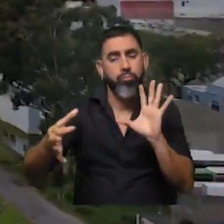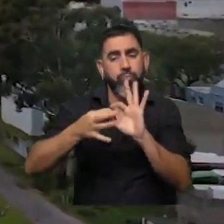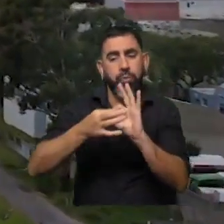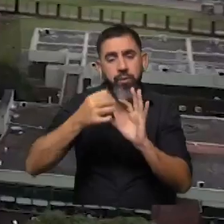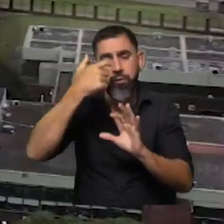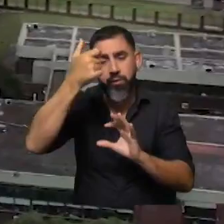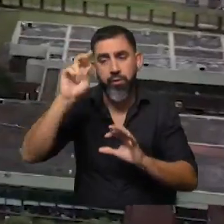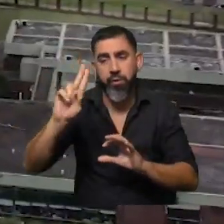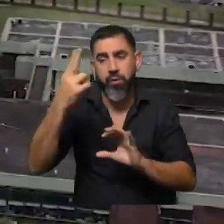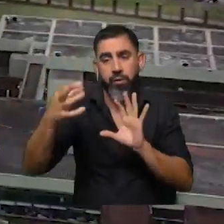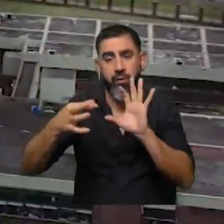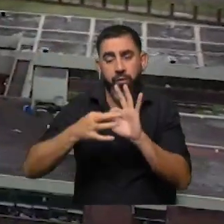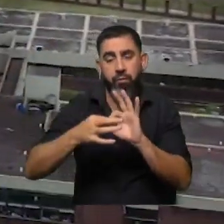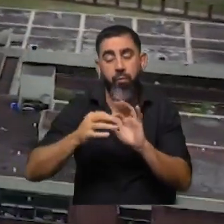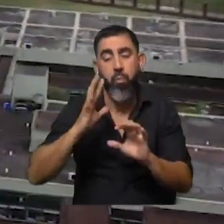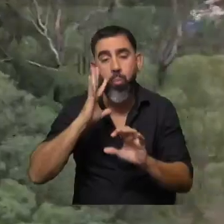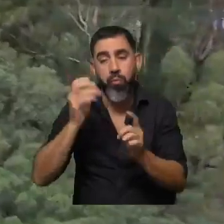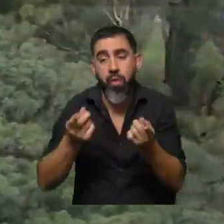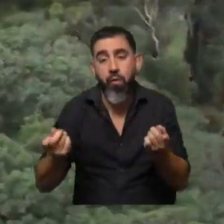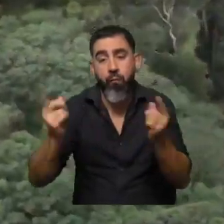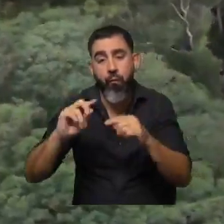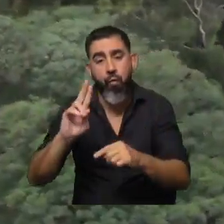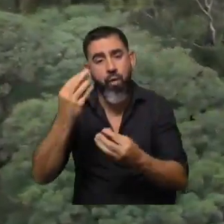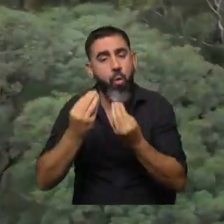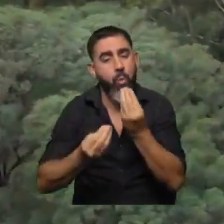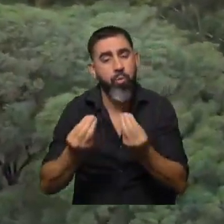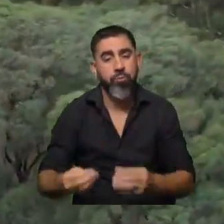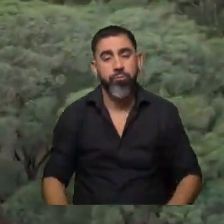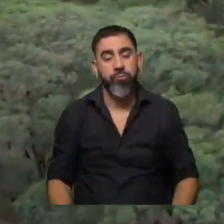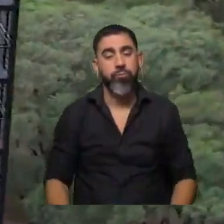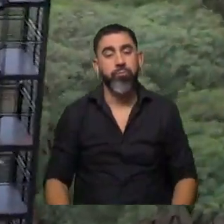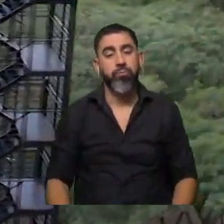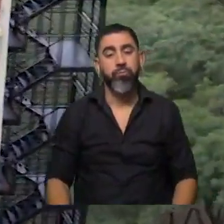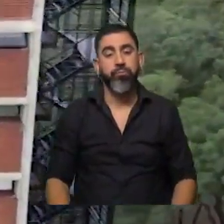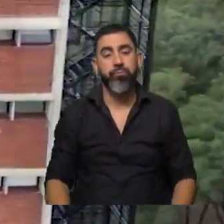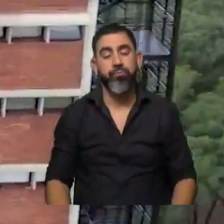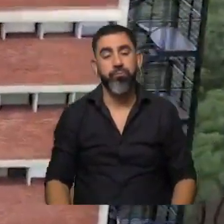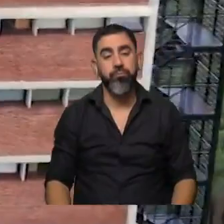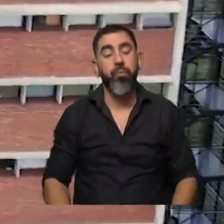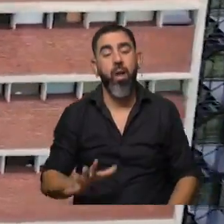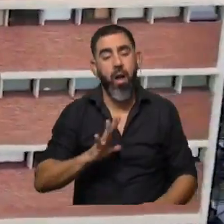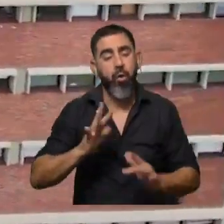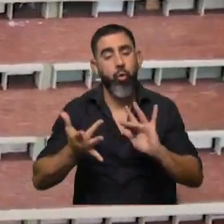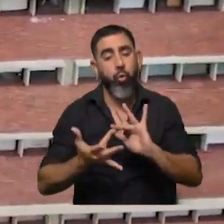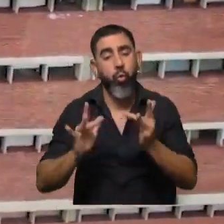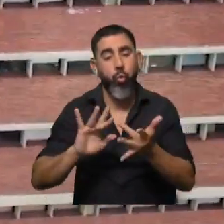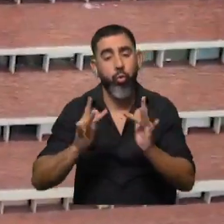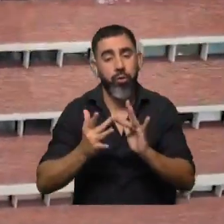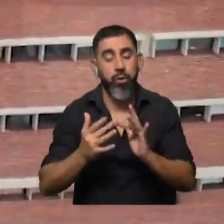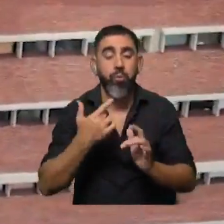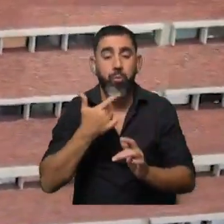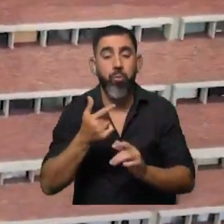científico con Uruguay y la posibilidad de volver al país? Mantengo algunos vínculos académicos, por ejemplo,